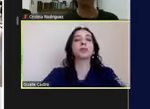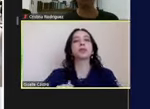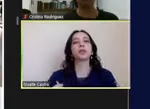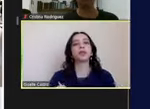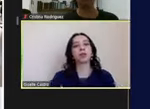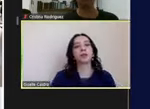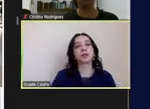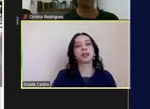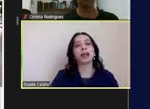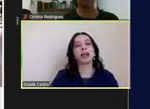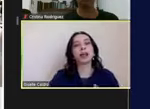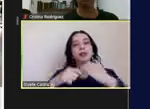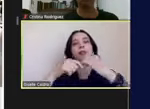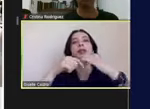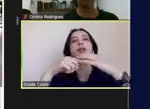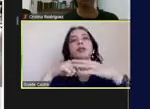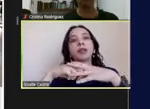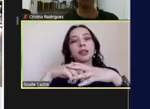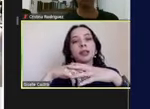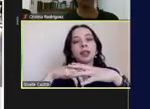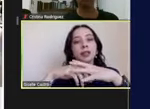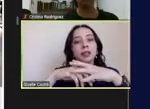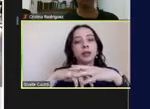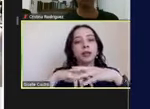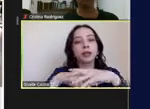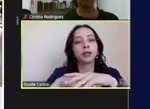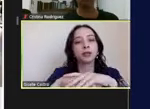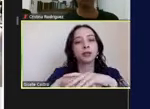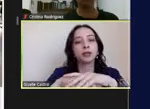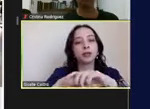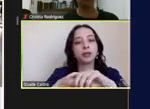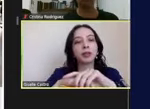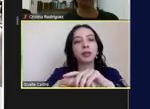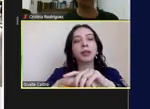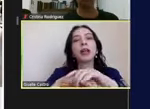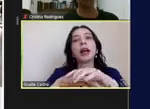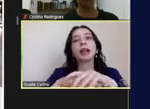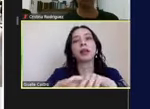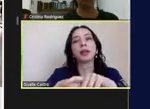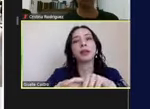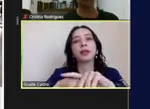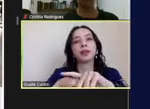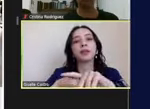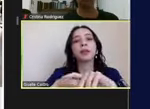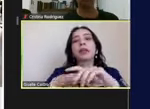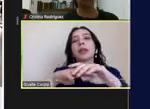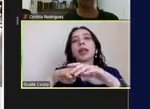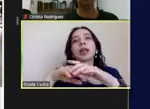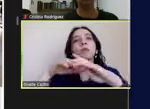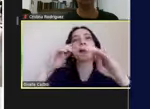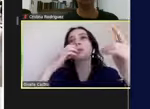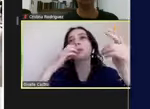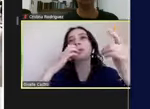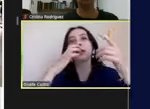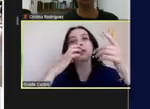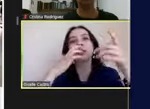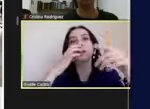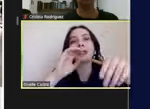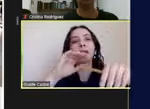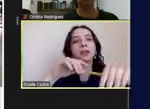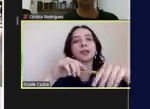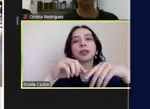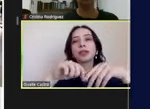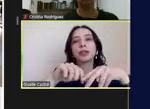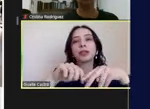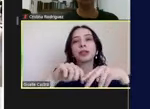en esto cuando podemos empezar a prevenir lo que es la inestabilidad crónica de tobillo. ¿A qué me refiero? Que